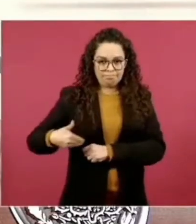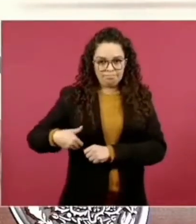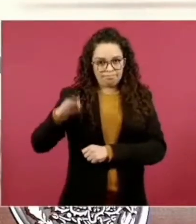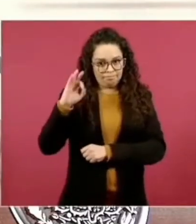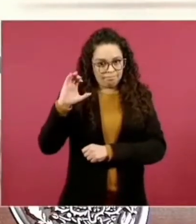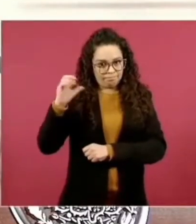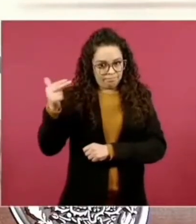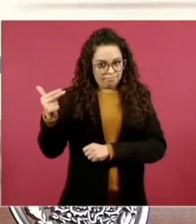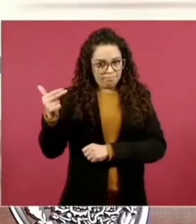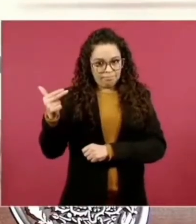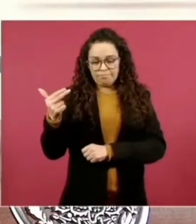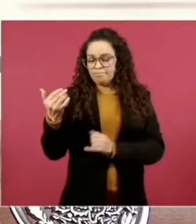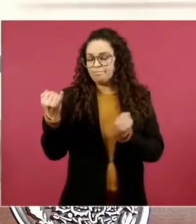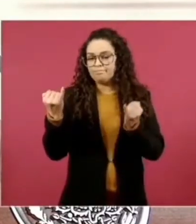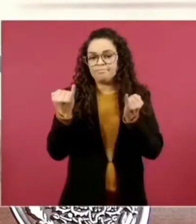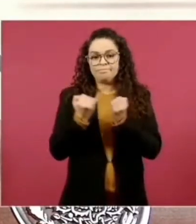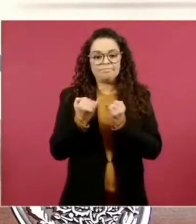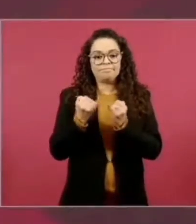lo mismo,